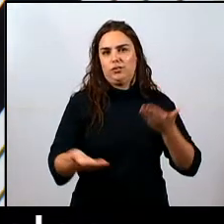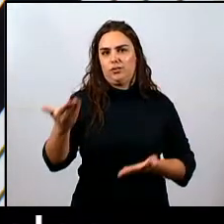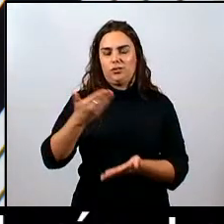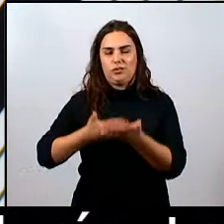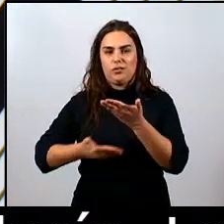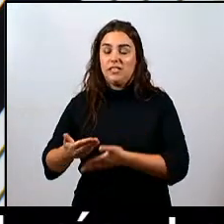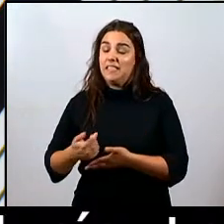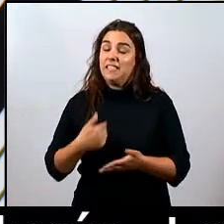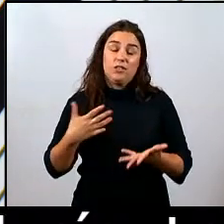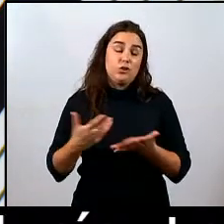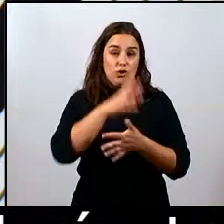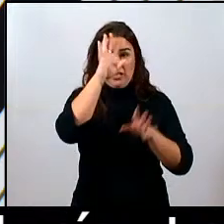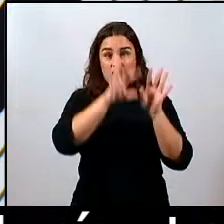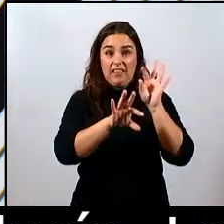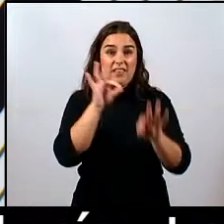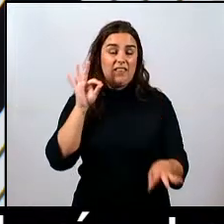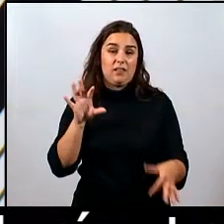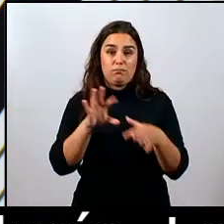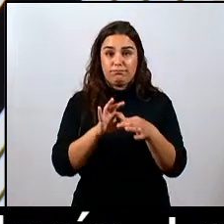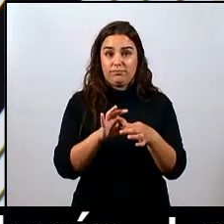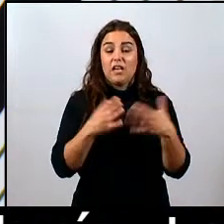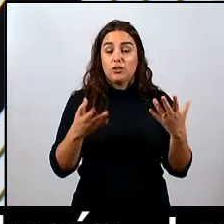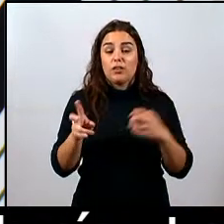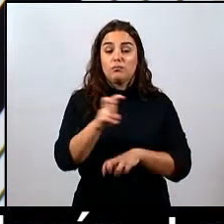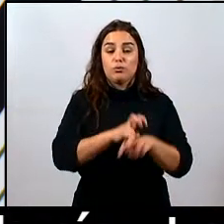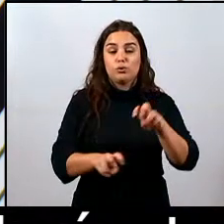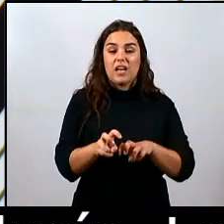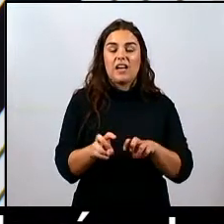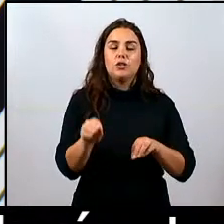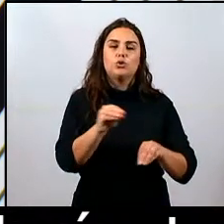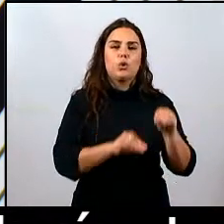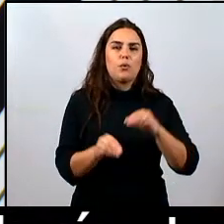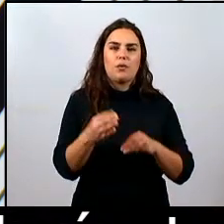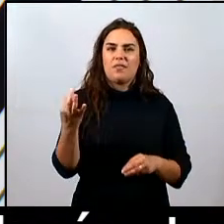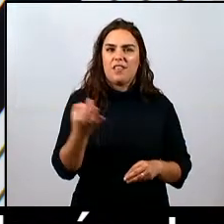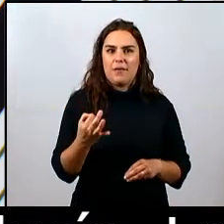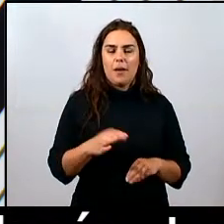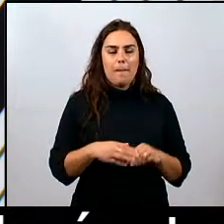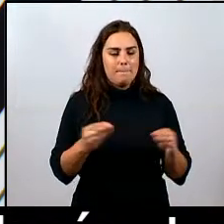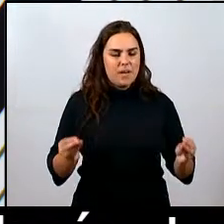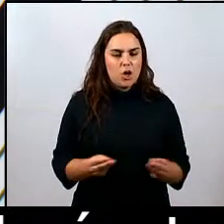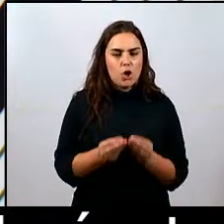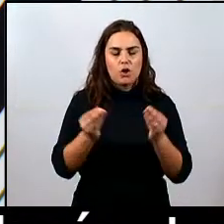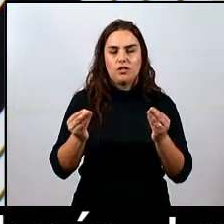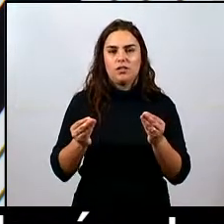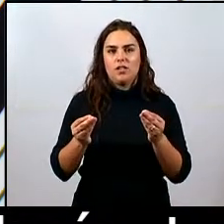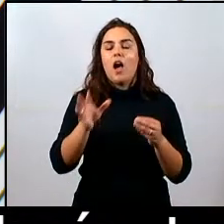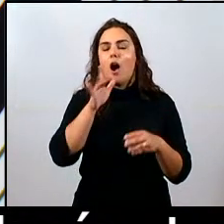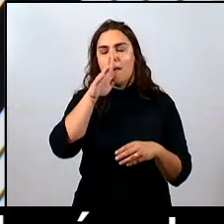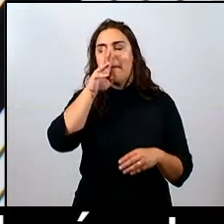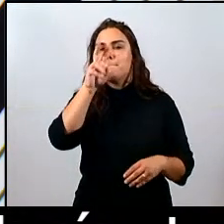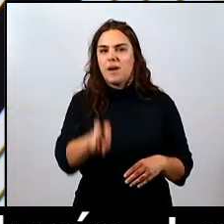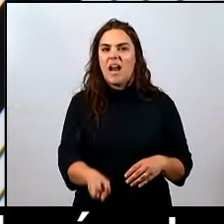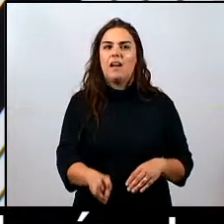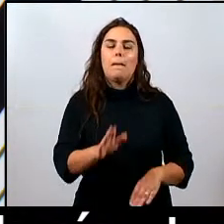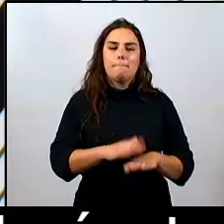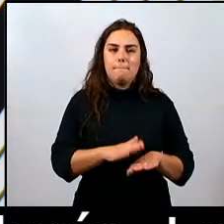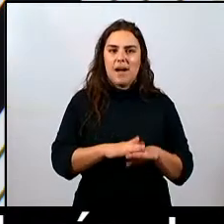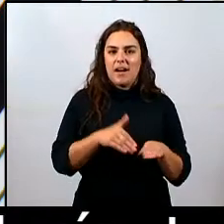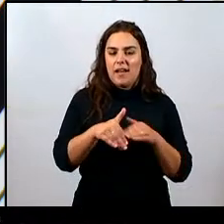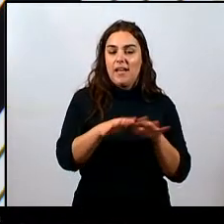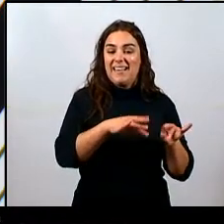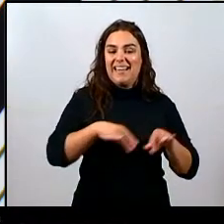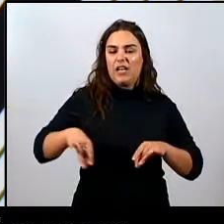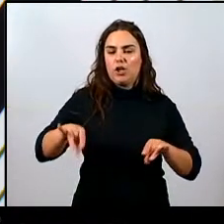tenemos que decidir entre todos. Y lo que tenemos que buscar son soluciones, mejoras que puedan servir a nuestras respectivas